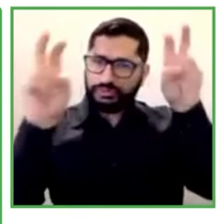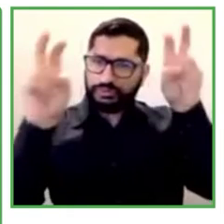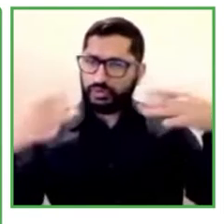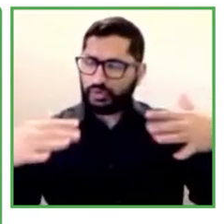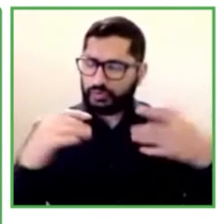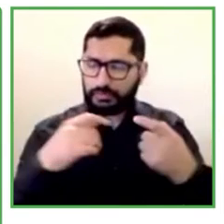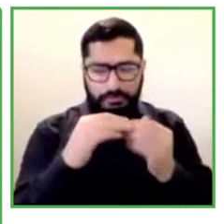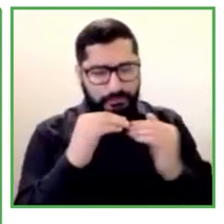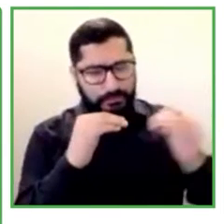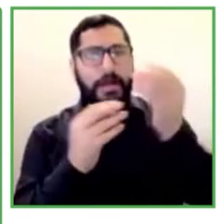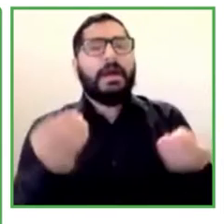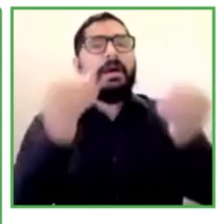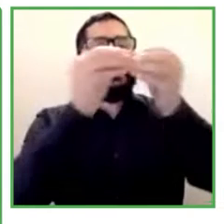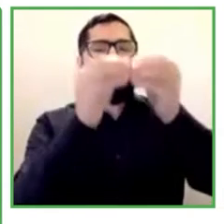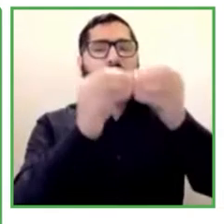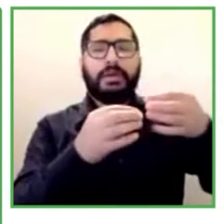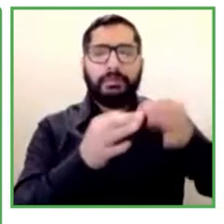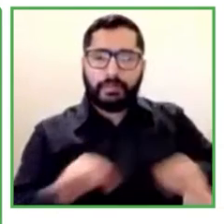Me gustaría compartir